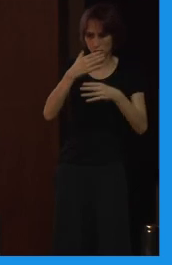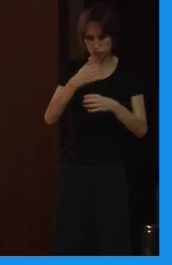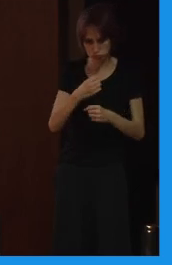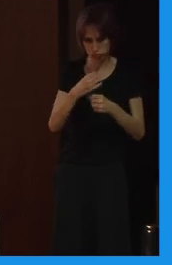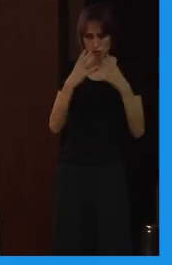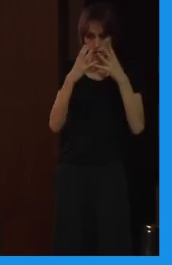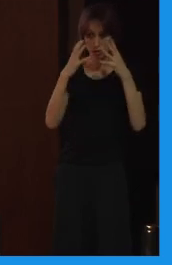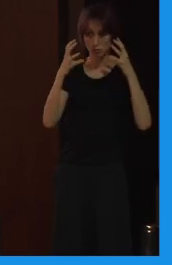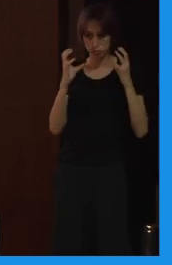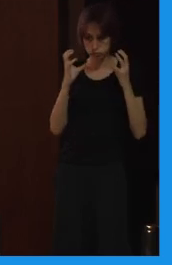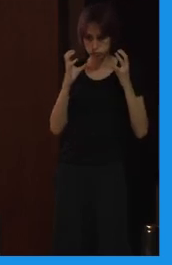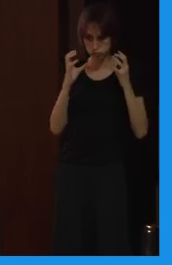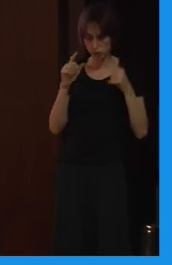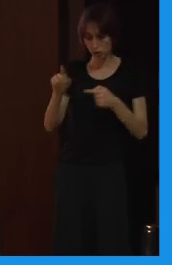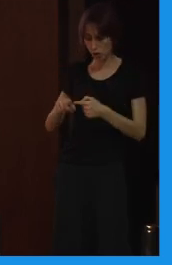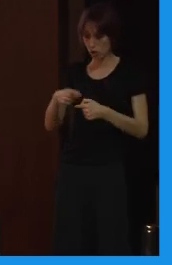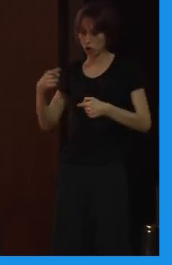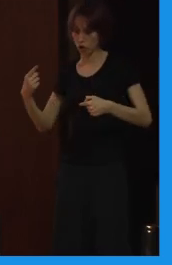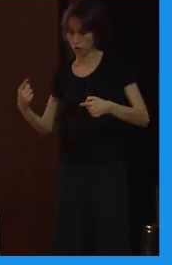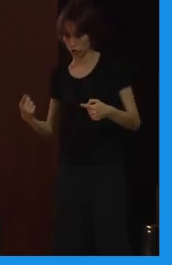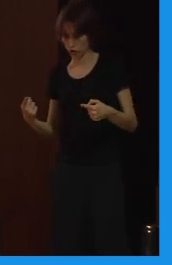de fatiga que tiene la fibromialgia.